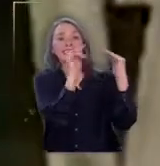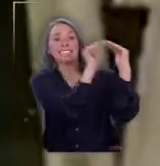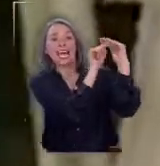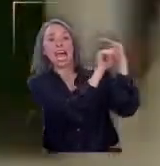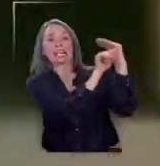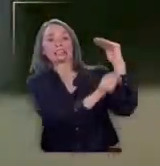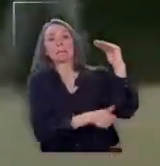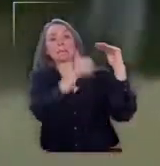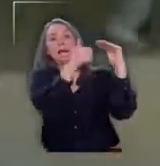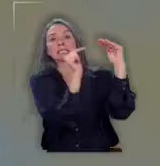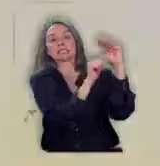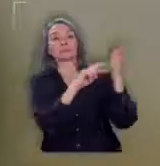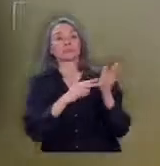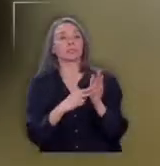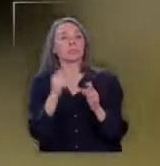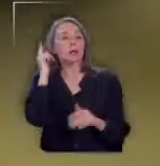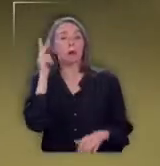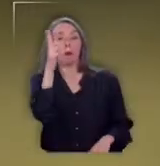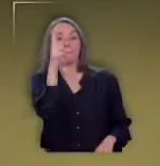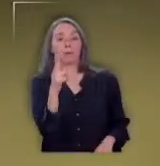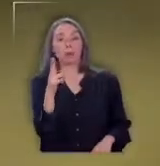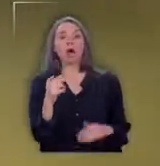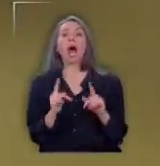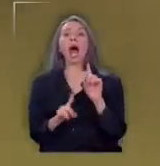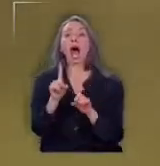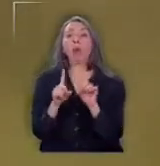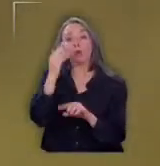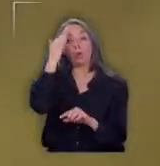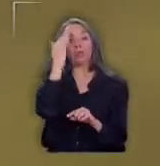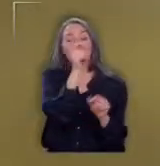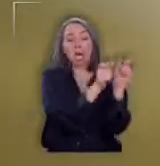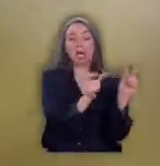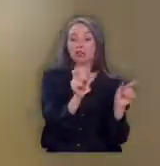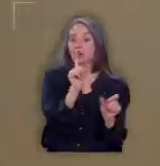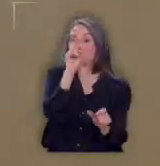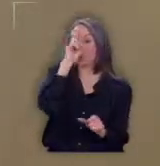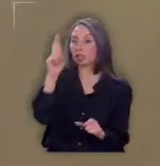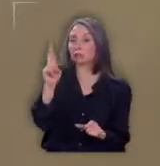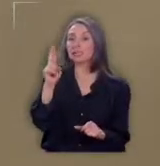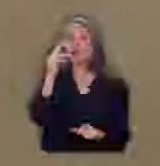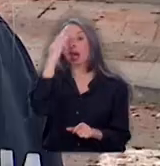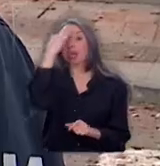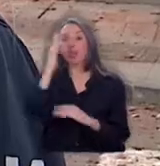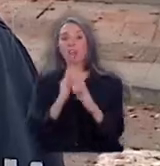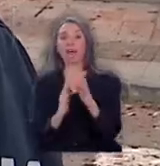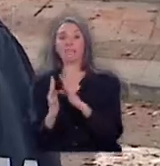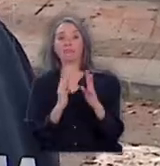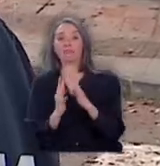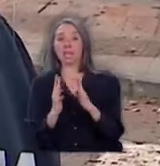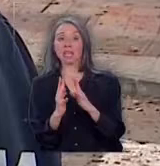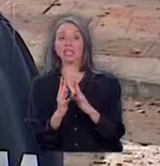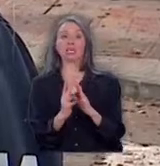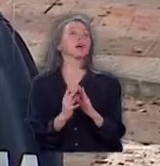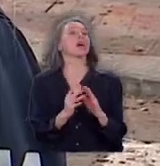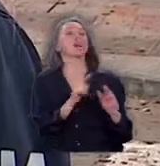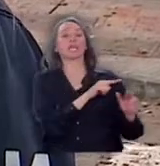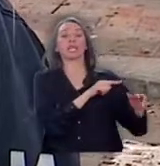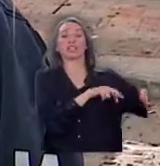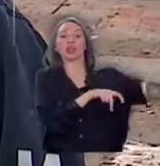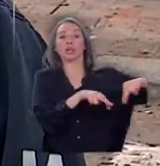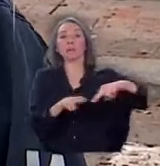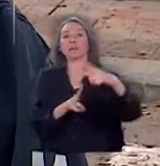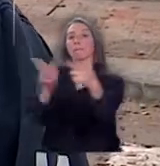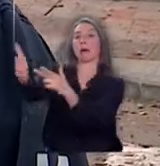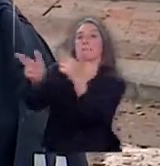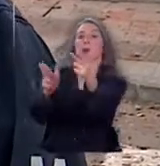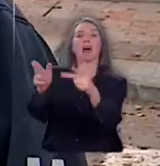tiene la Man hay días en los que no respetan a nadie ni siquiera los días de feria en los que salen a balazo limpio a